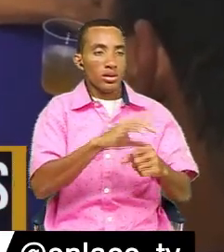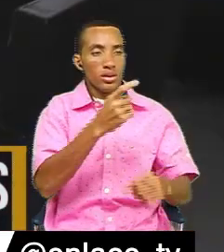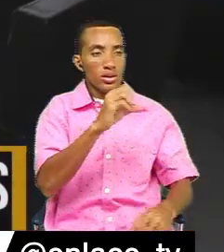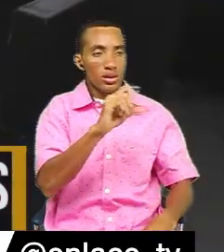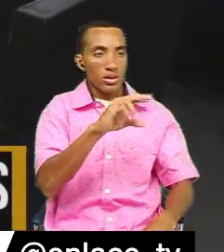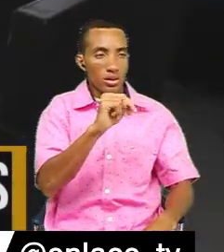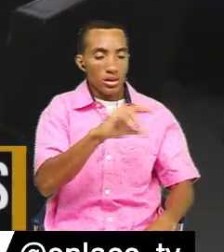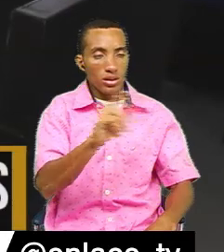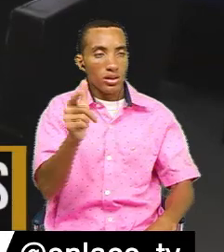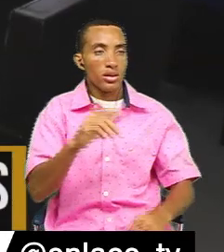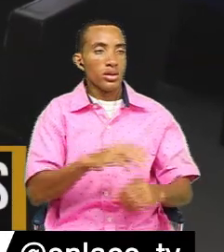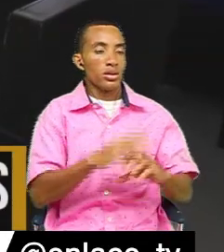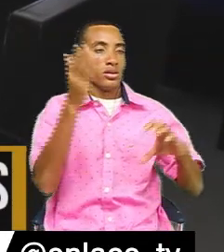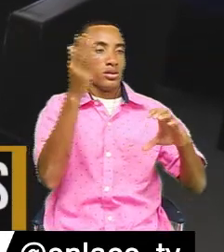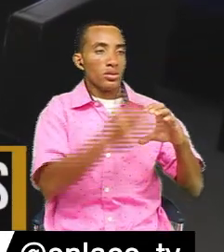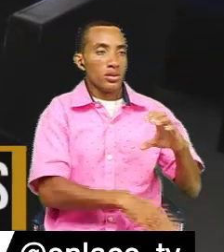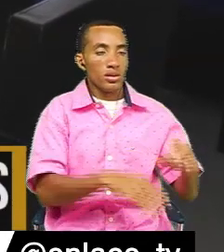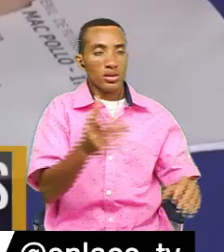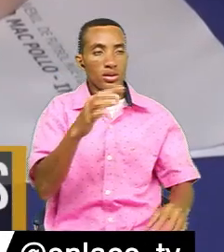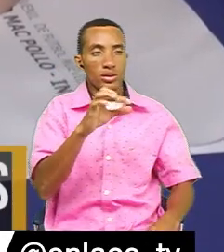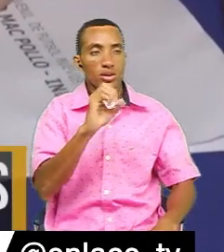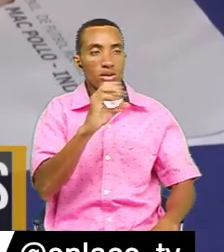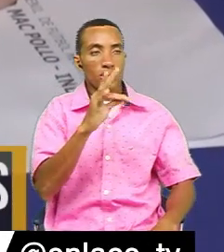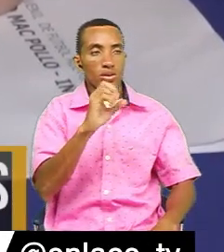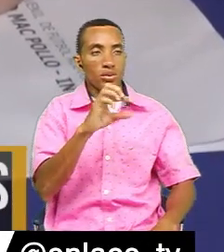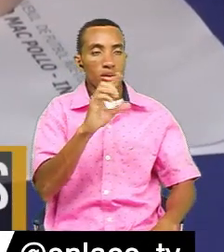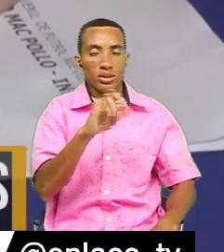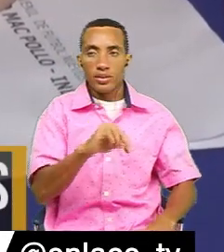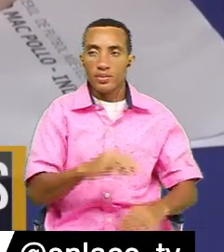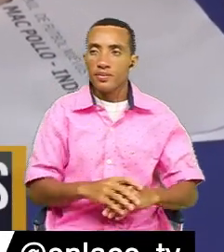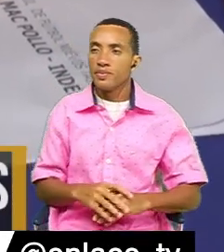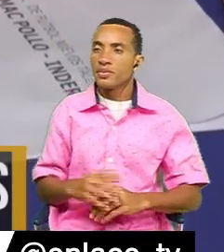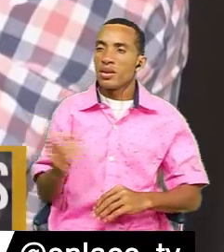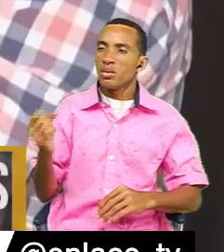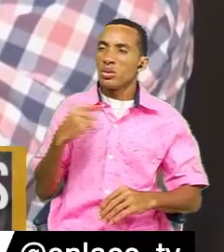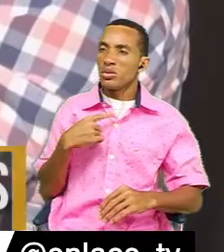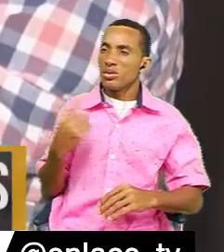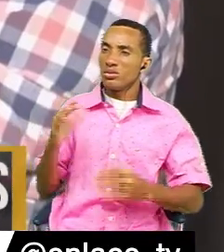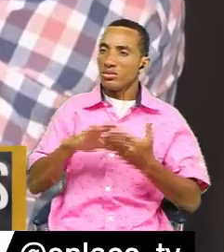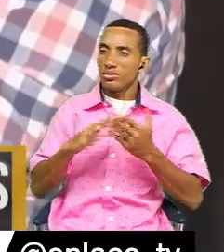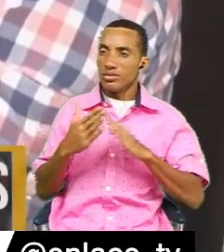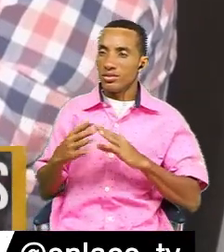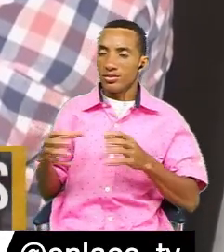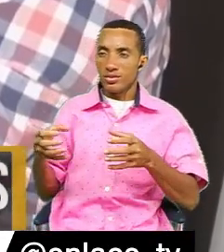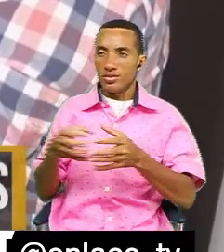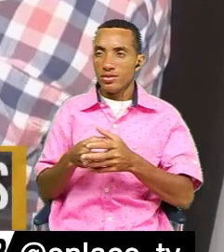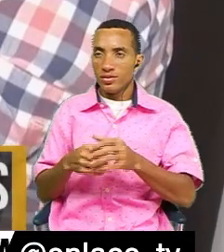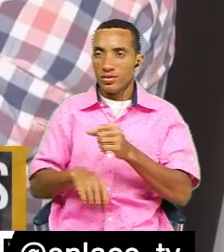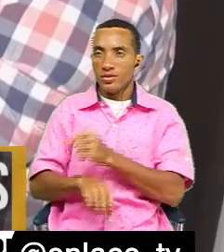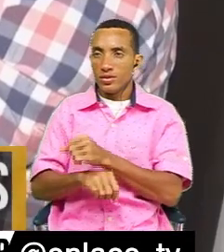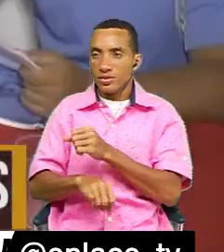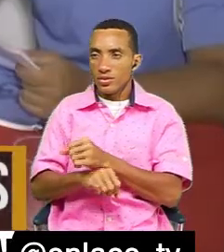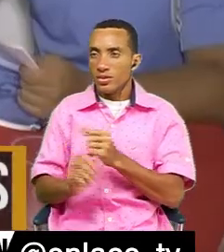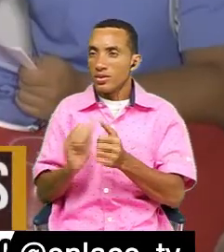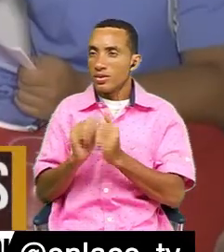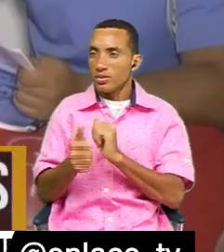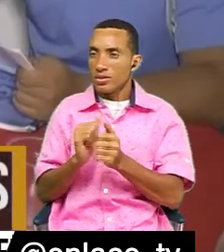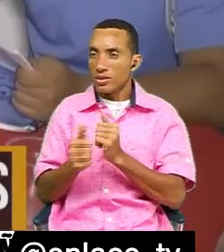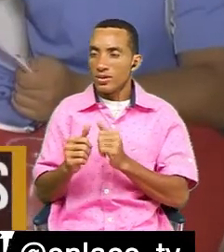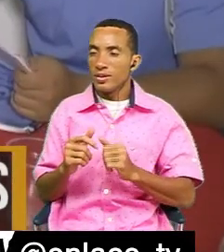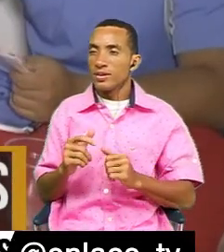La Bastilla de la ciudad de Bucaramanga. Humberto, nos han preguntado, y pues la comunidad deportiva está un poco, ¿cómo se le dice?,